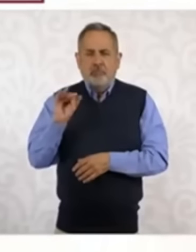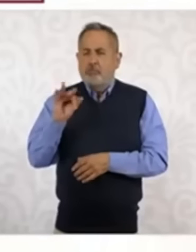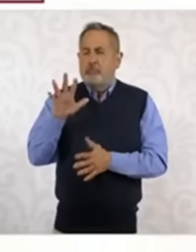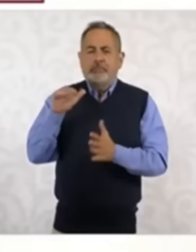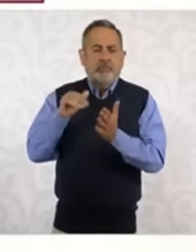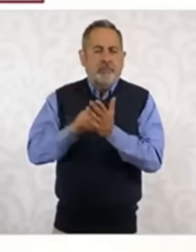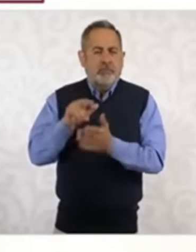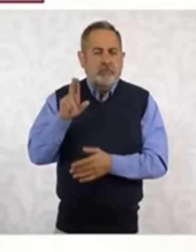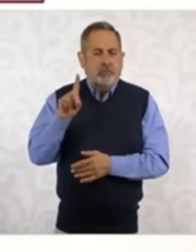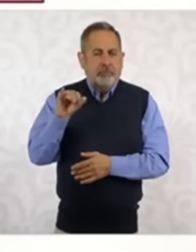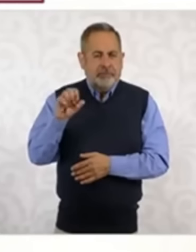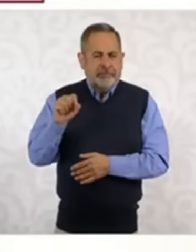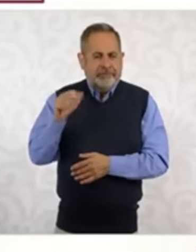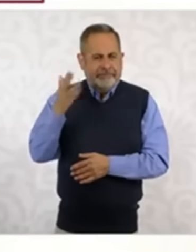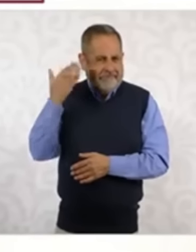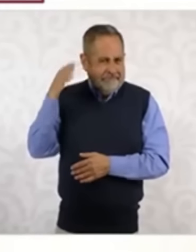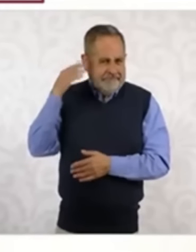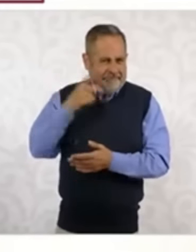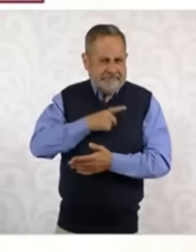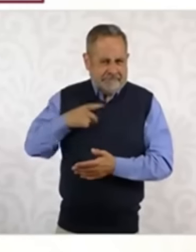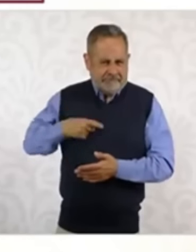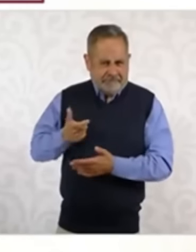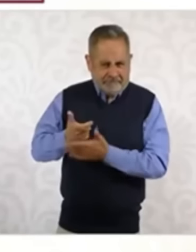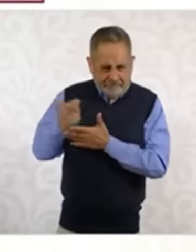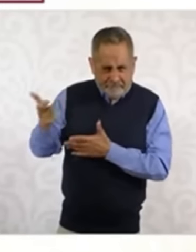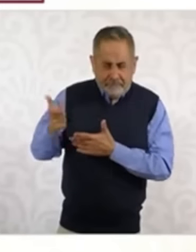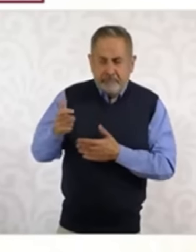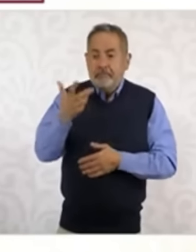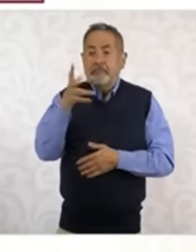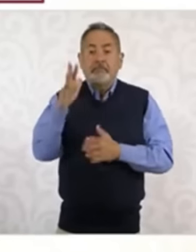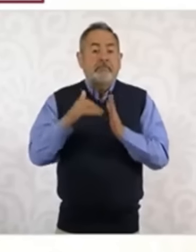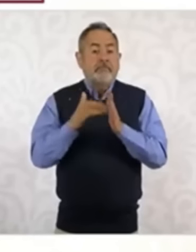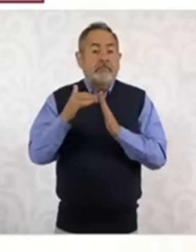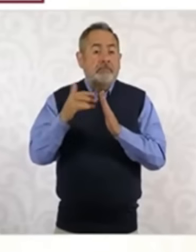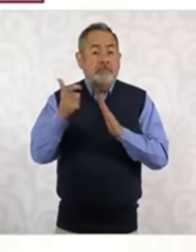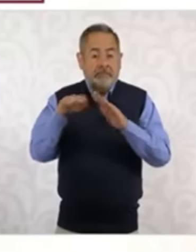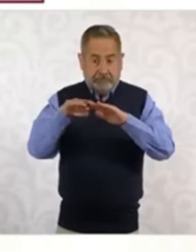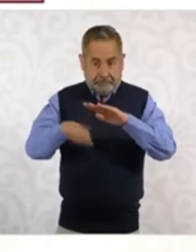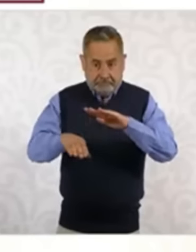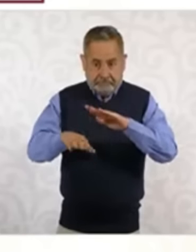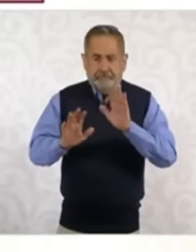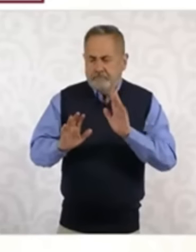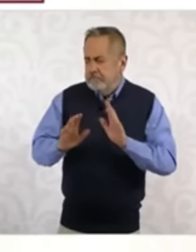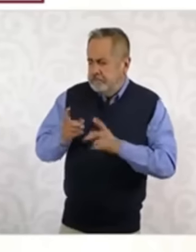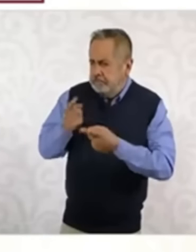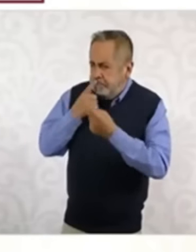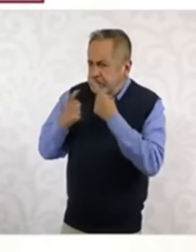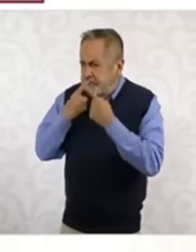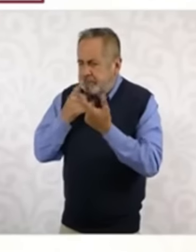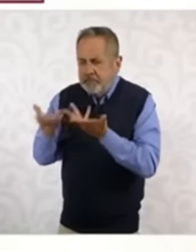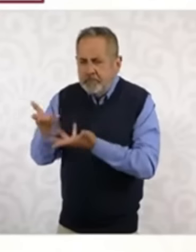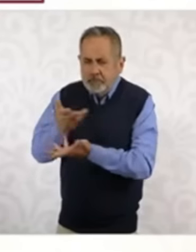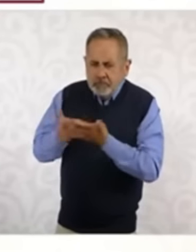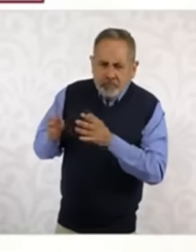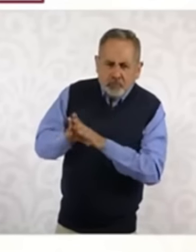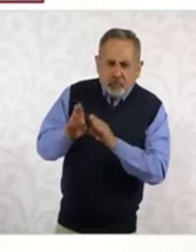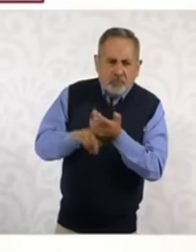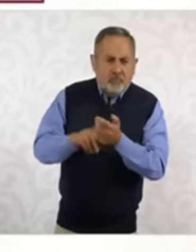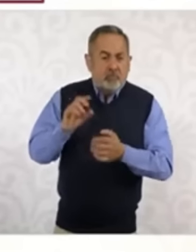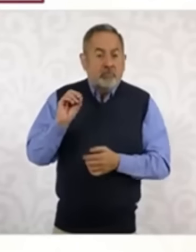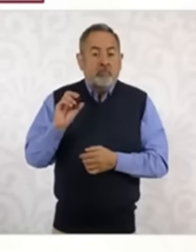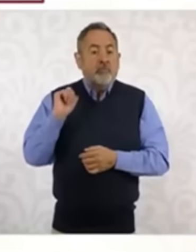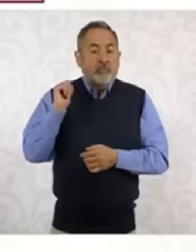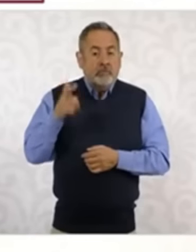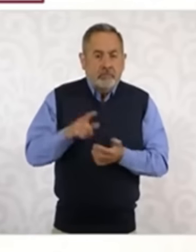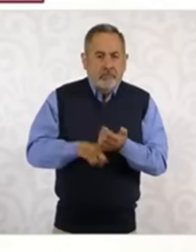del monto del adeudo y menor a 10 millones de pesos, y para pequeños productores igual o mayor a